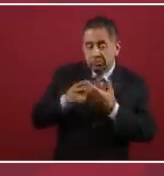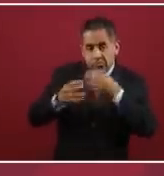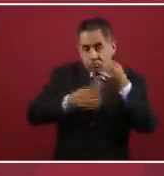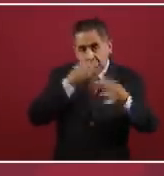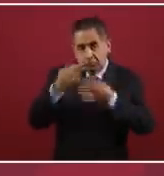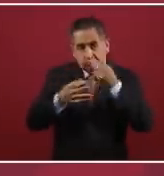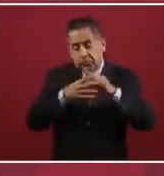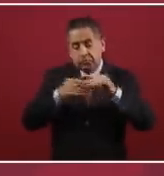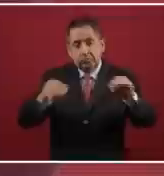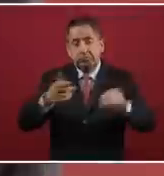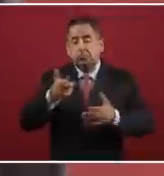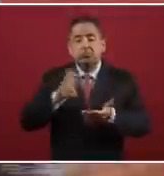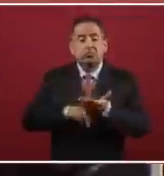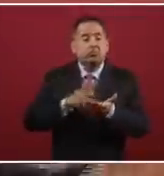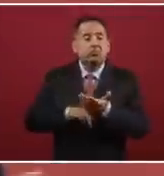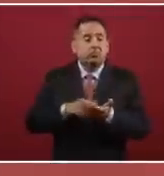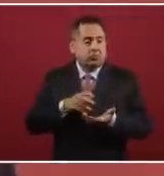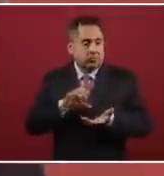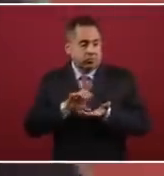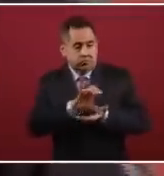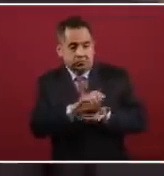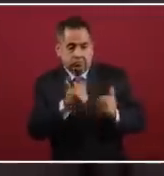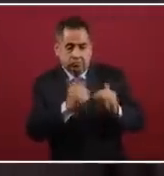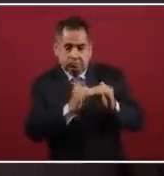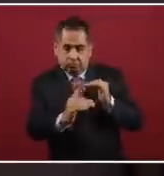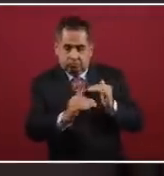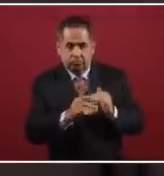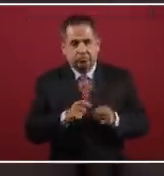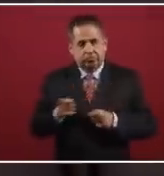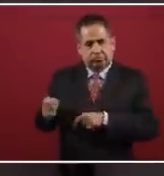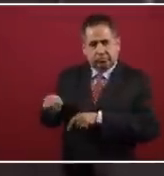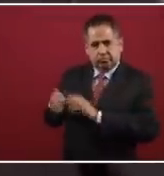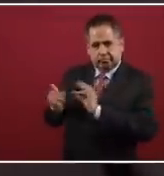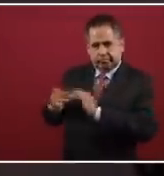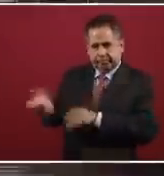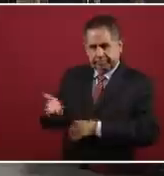de precios de garantía, aquí lo informa Nacho.